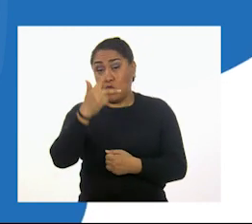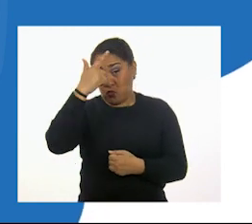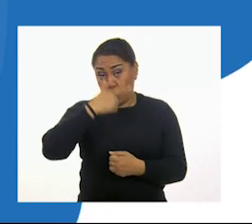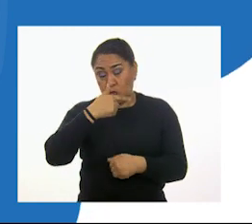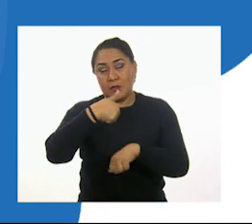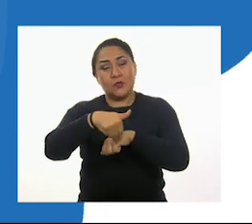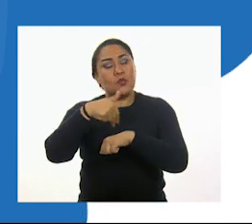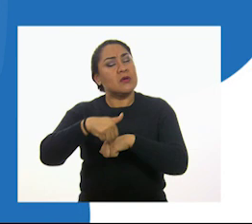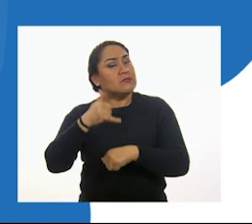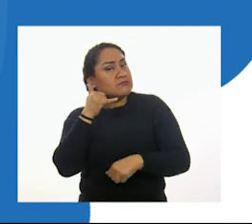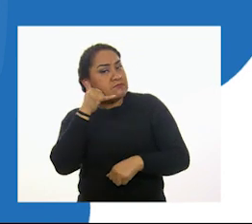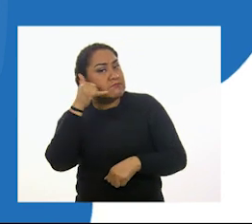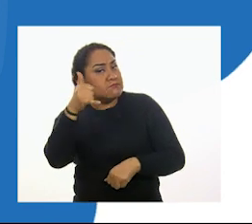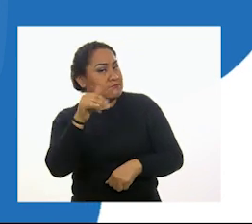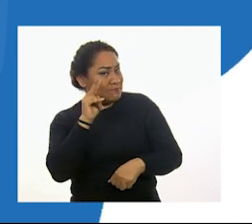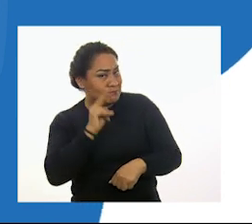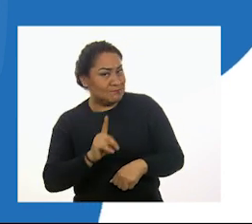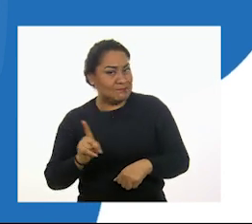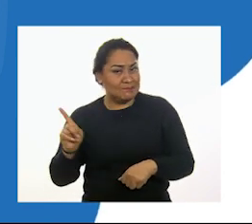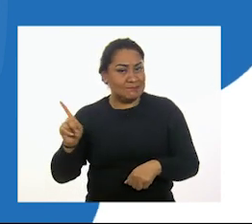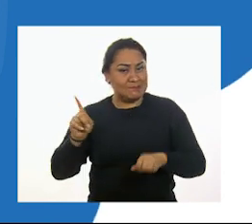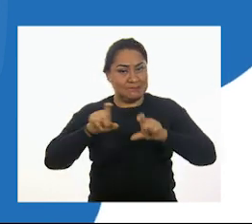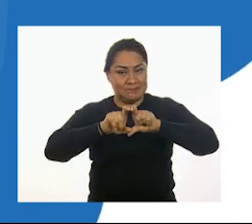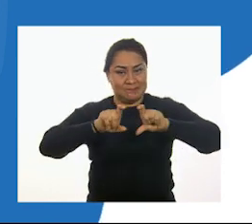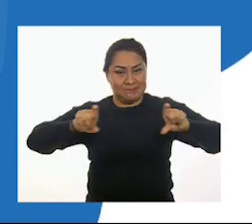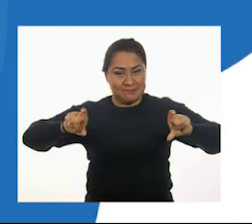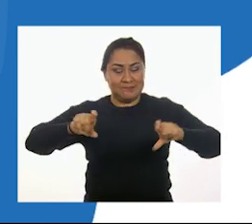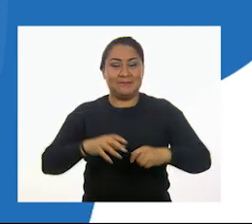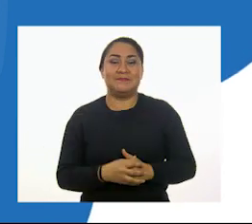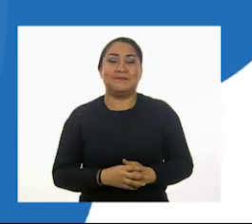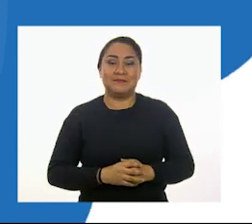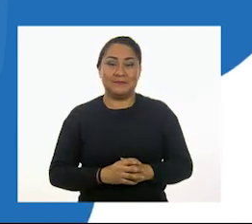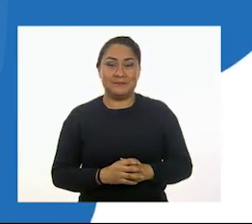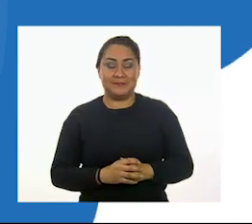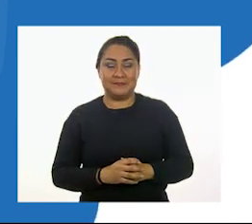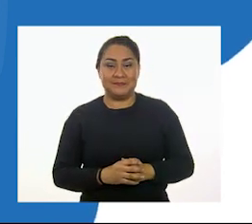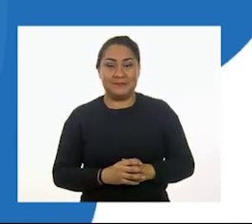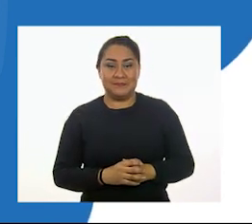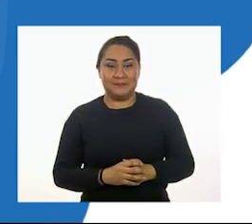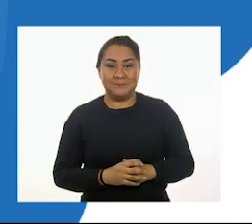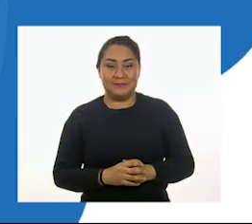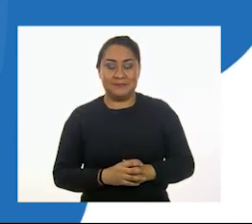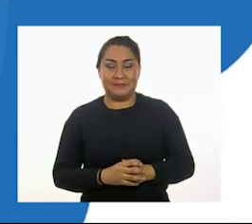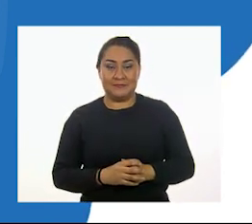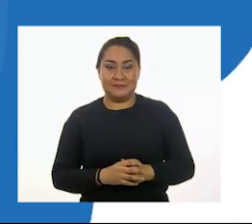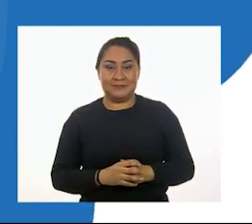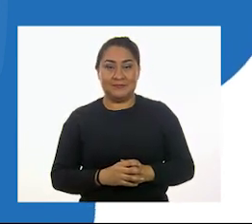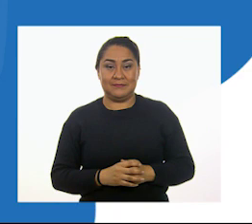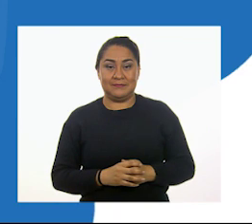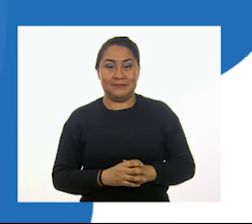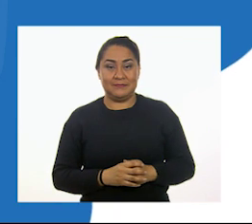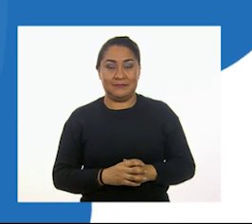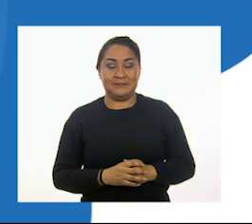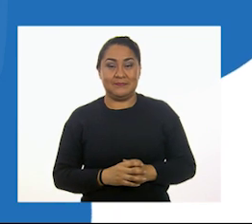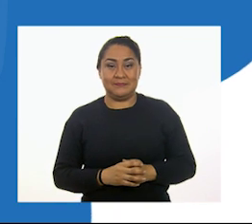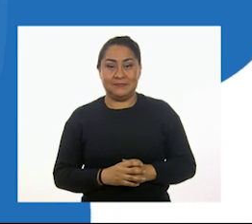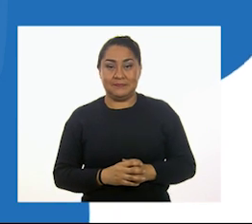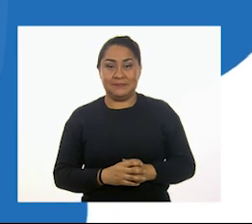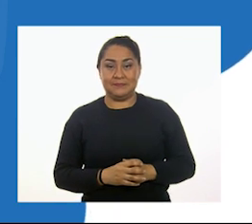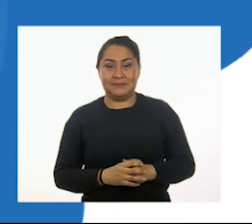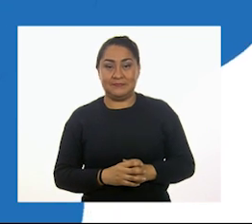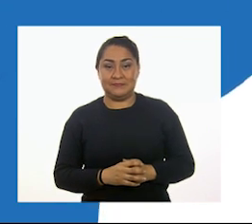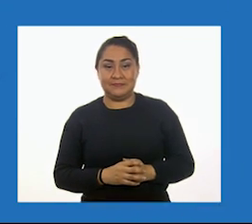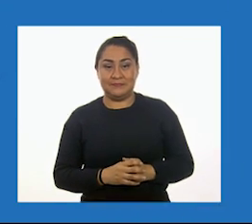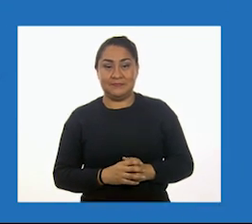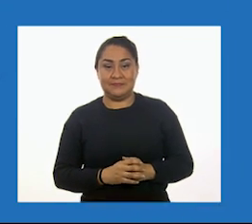teléfono 55 41 72 04 13, 100 líneas.